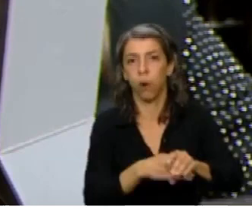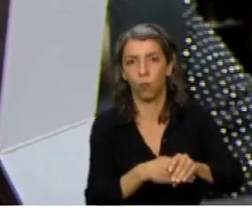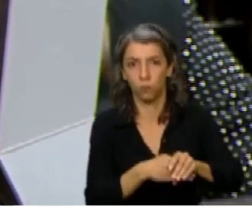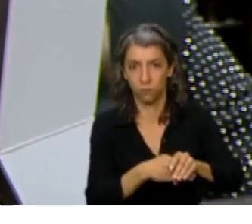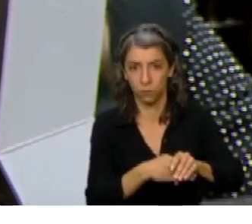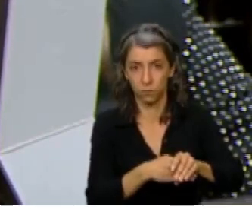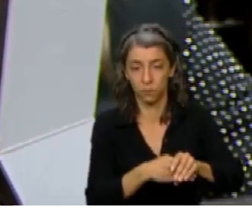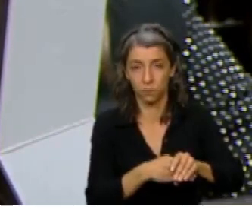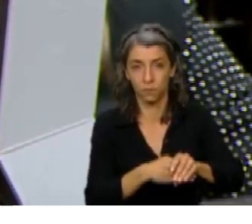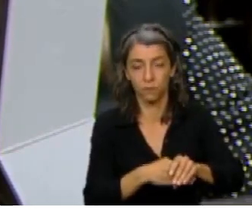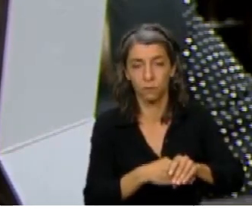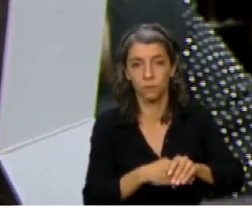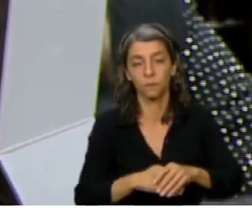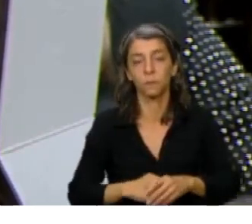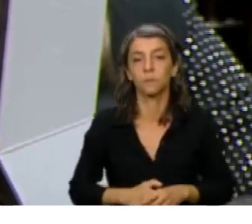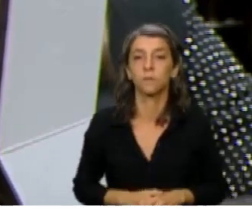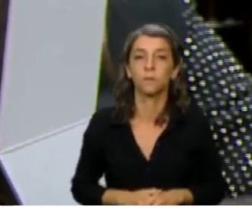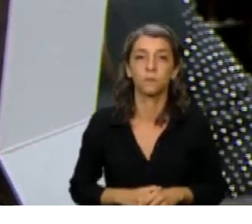el año que viene.